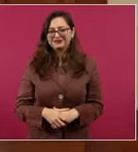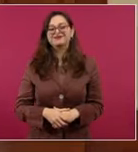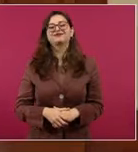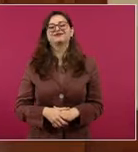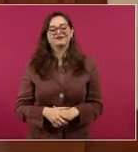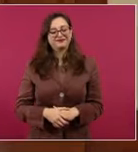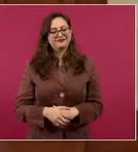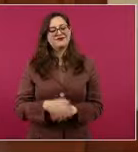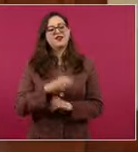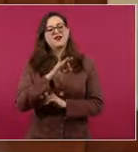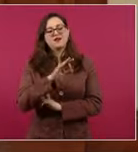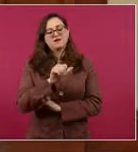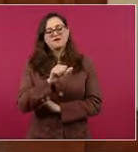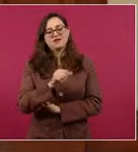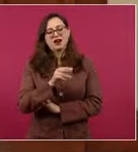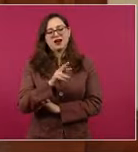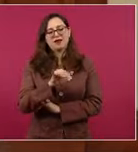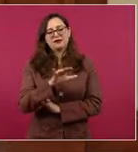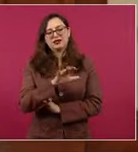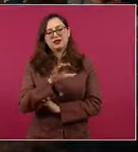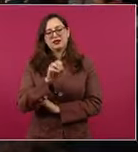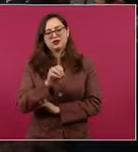Fabricio Mejía.